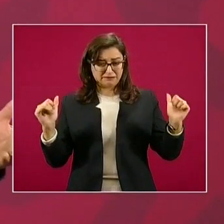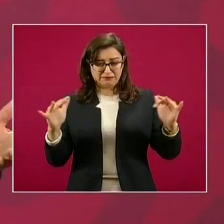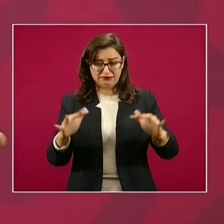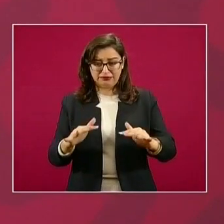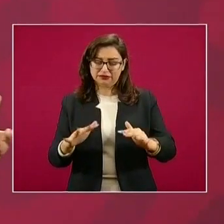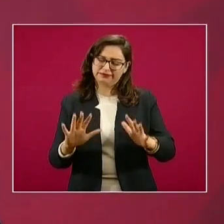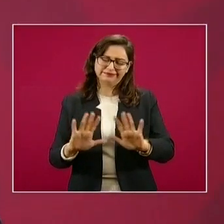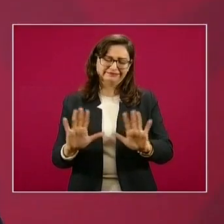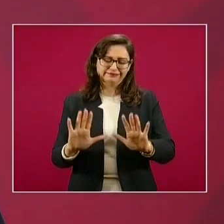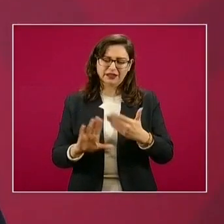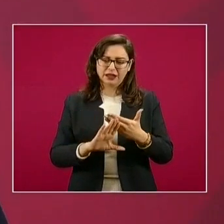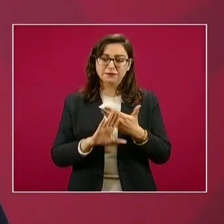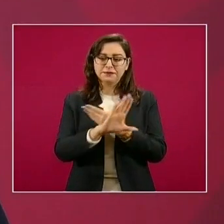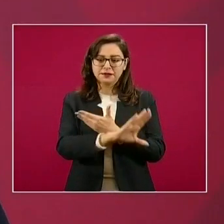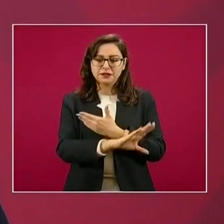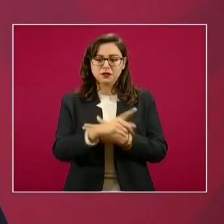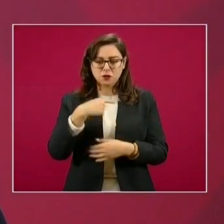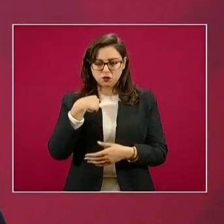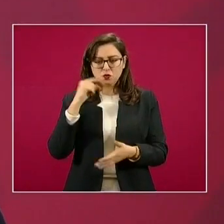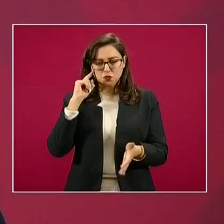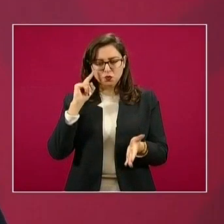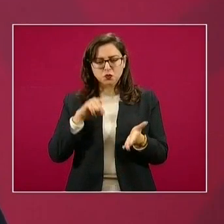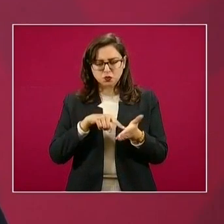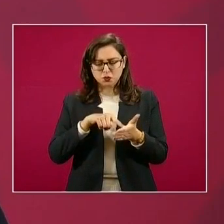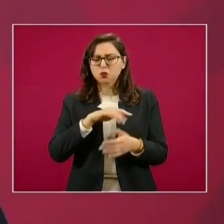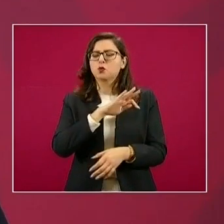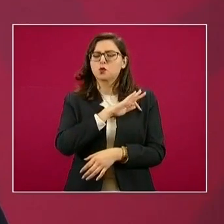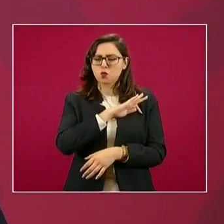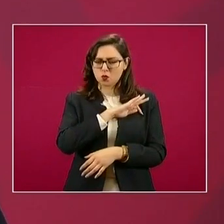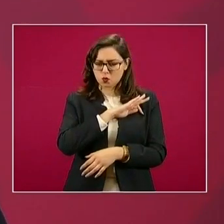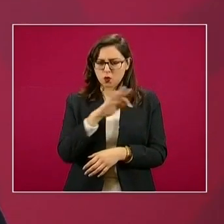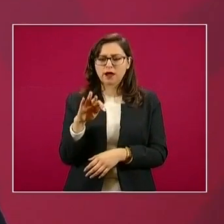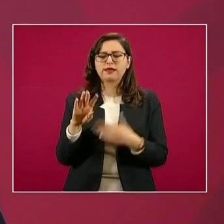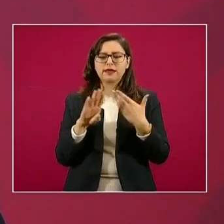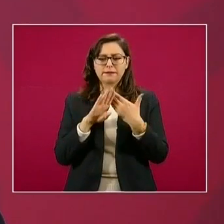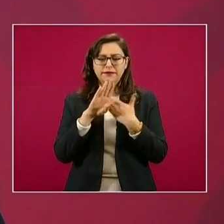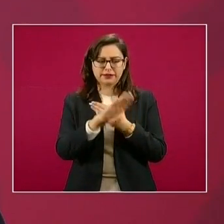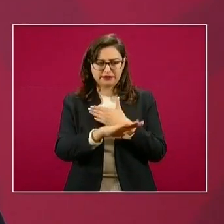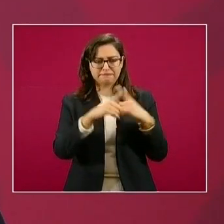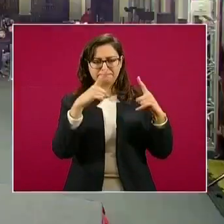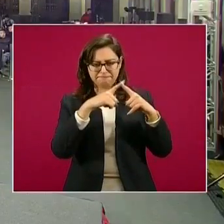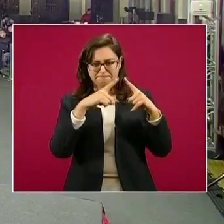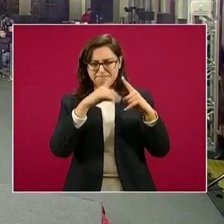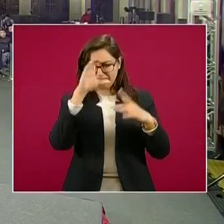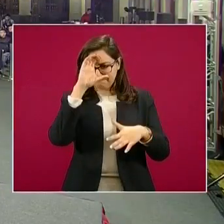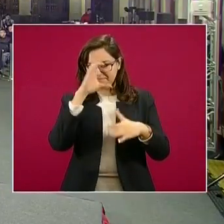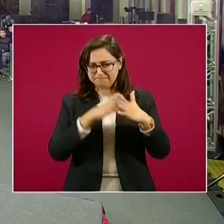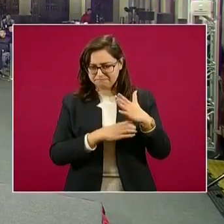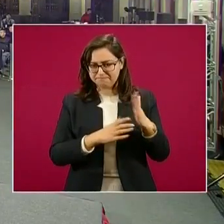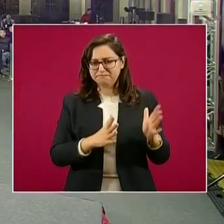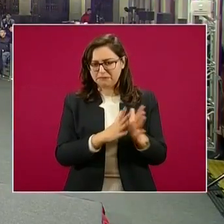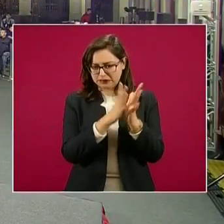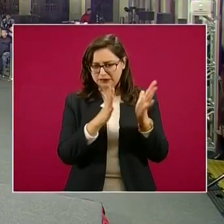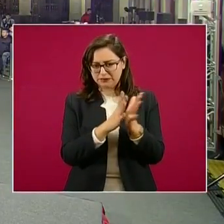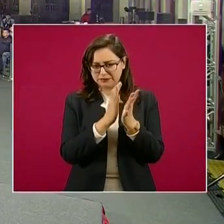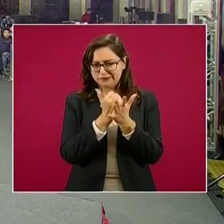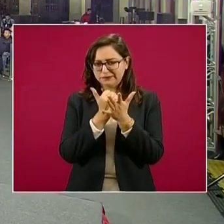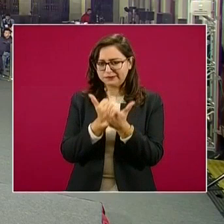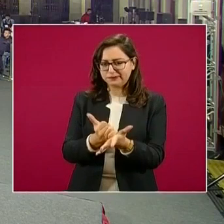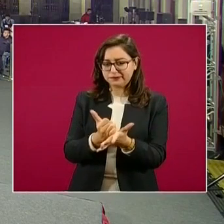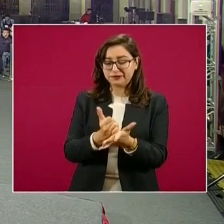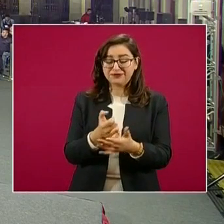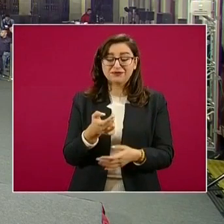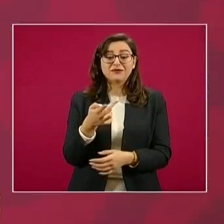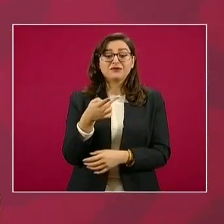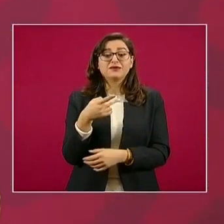que se va a lograr con la participación de la Iglesia Católica, o sea, en su momento. Pero le